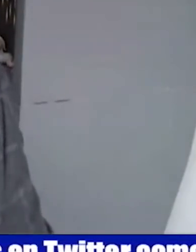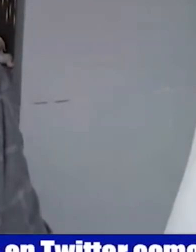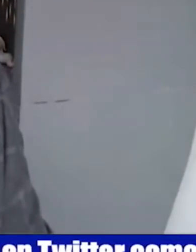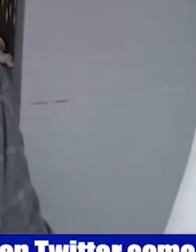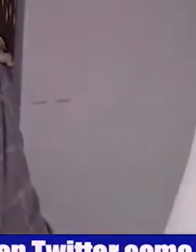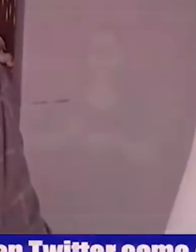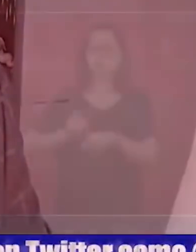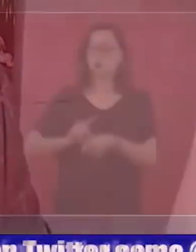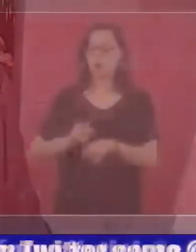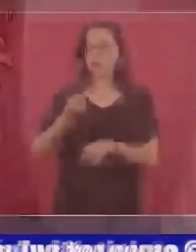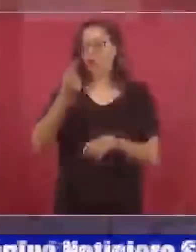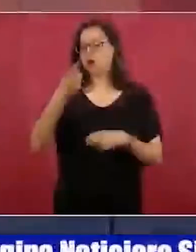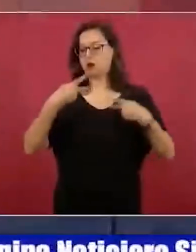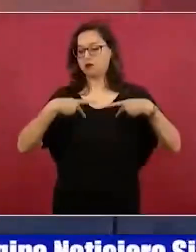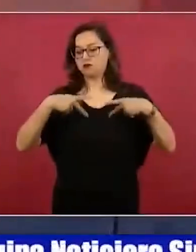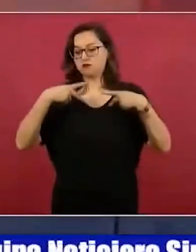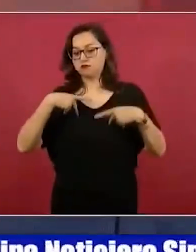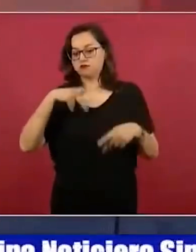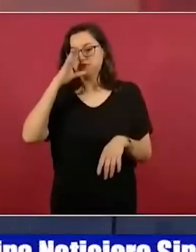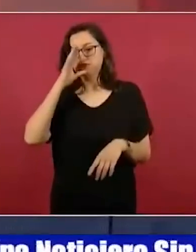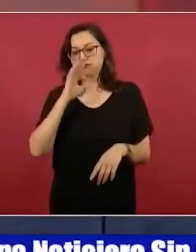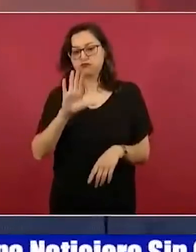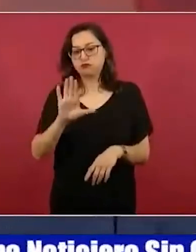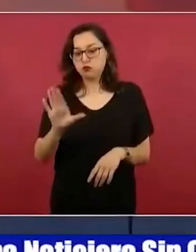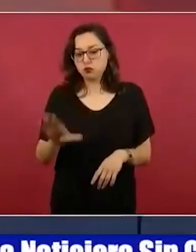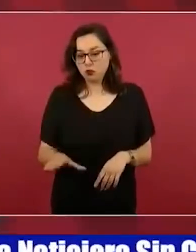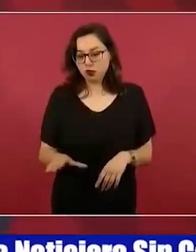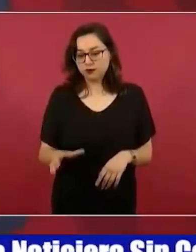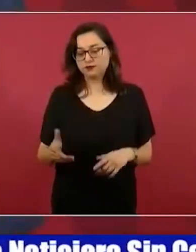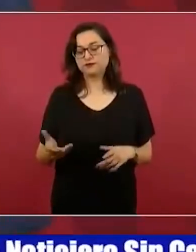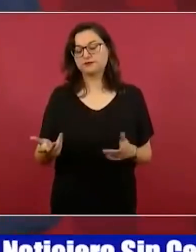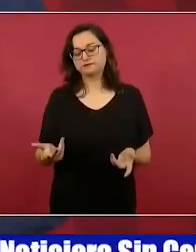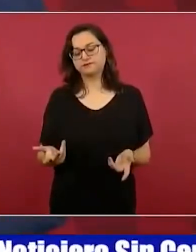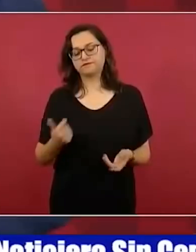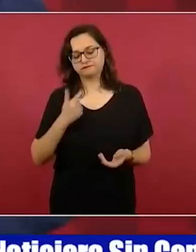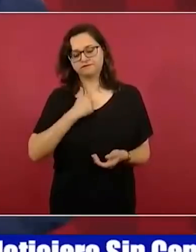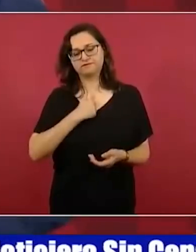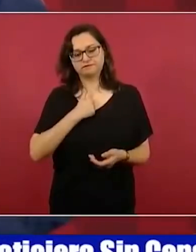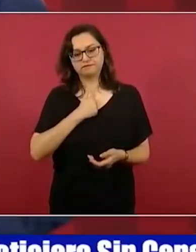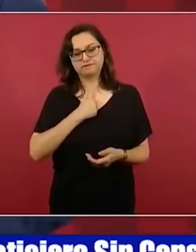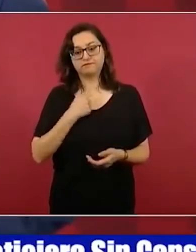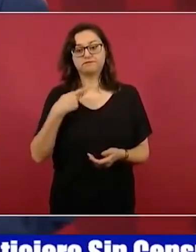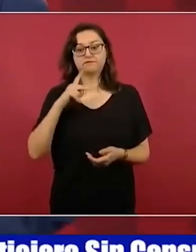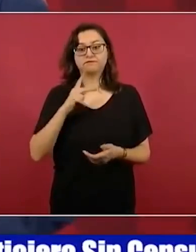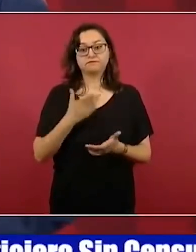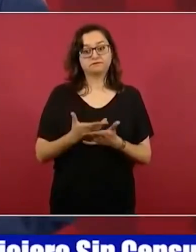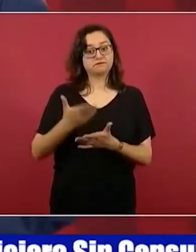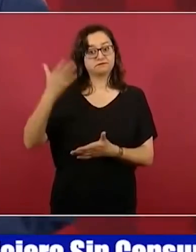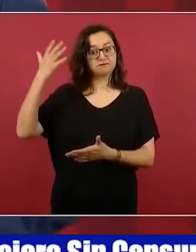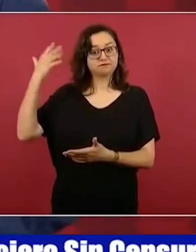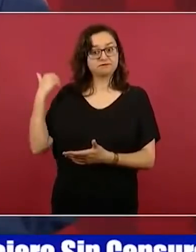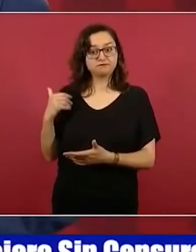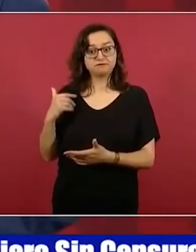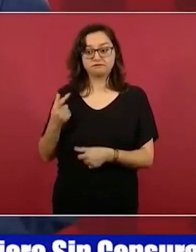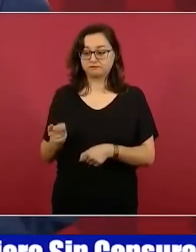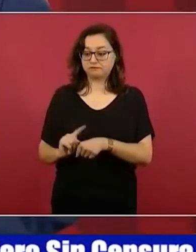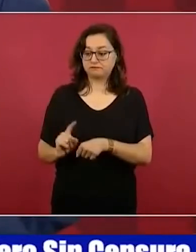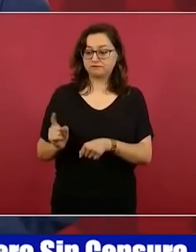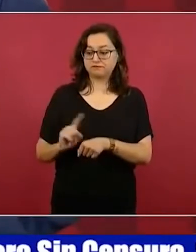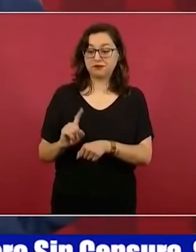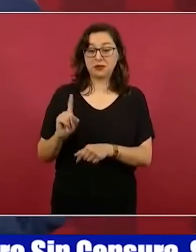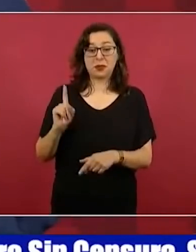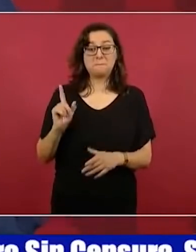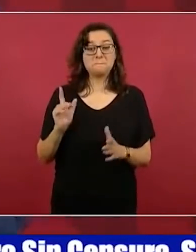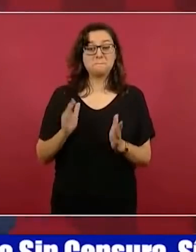las campañas electorales. Sí, como lo oyen, público memorioso, la oposición flatulenta no quiere que